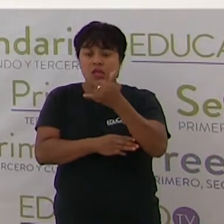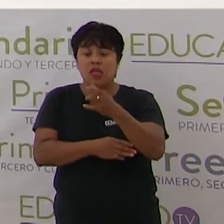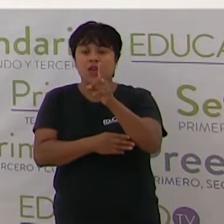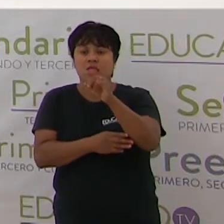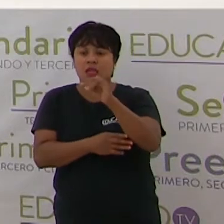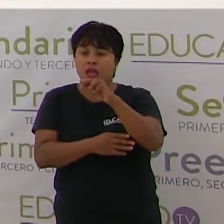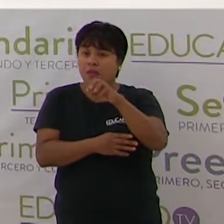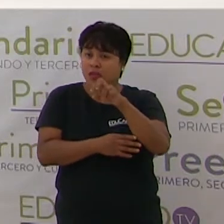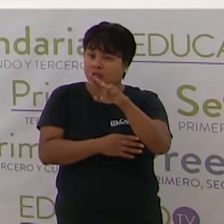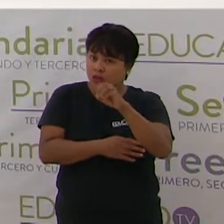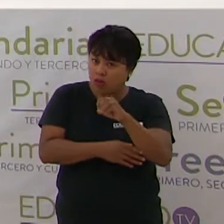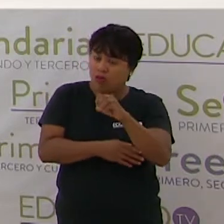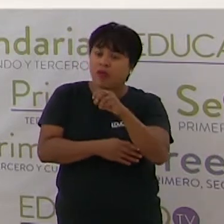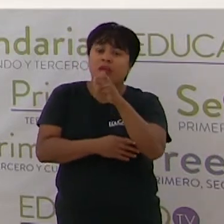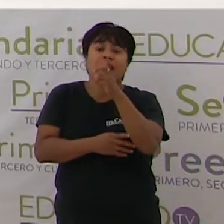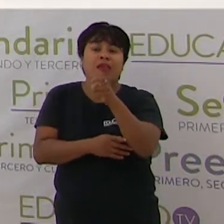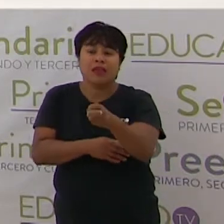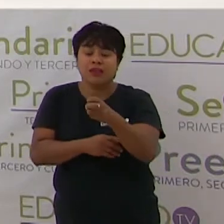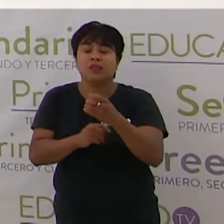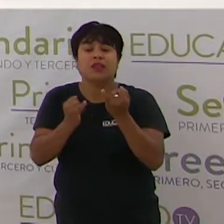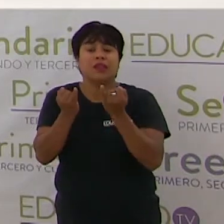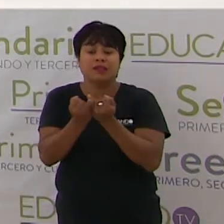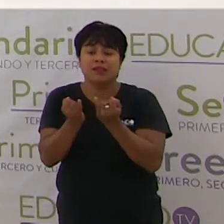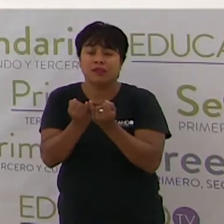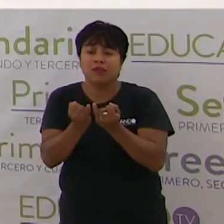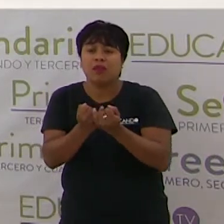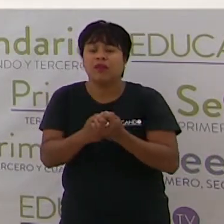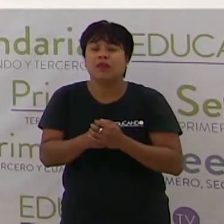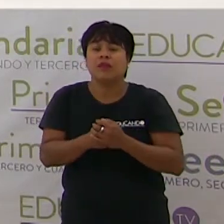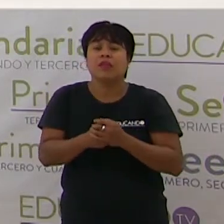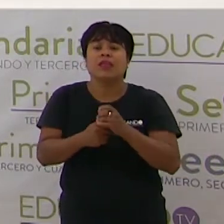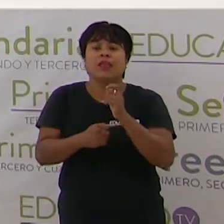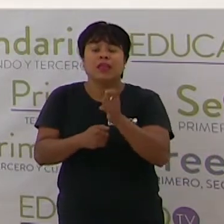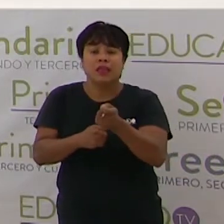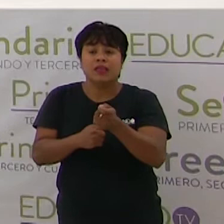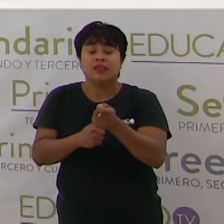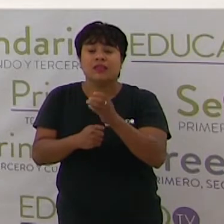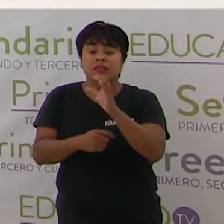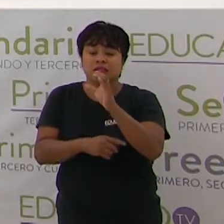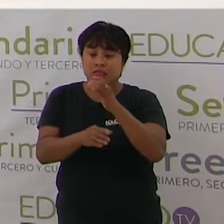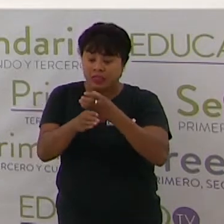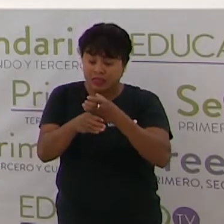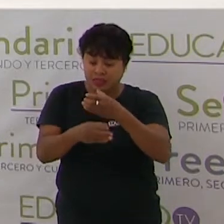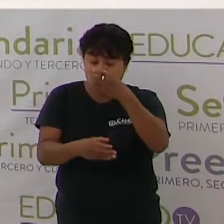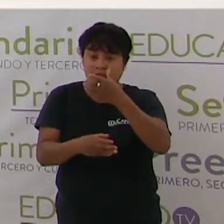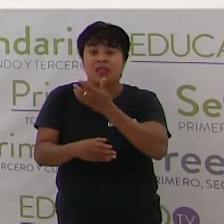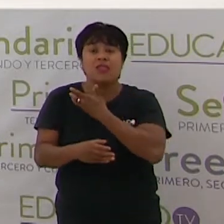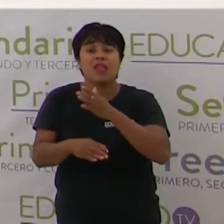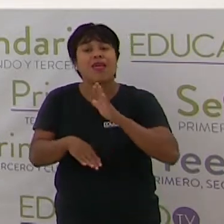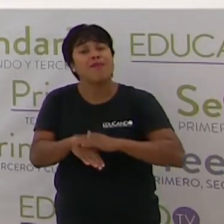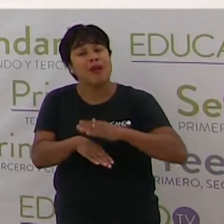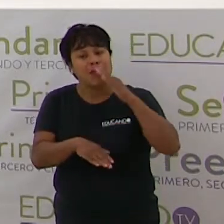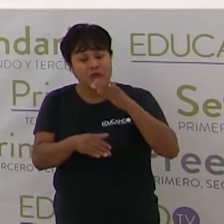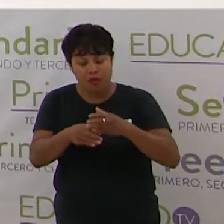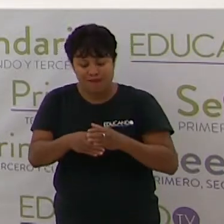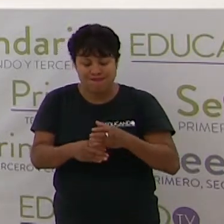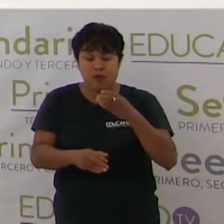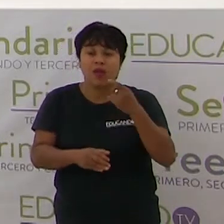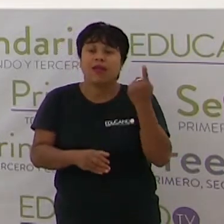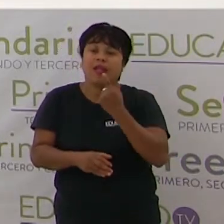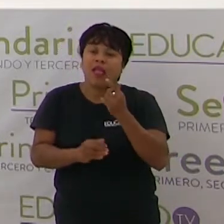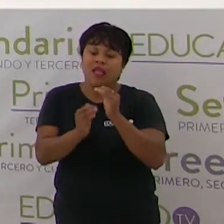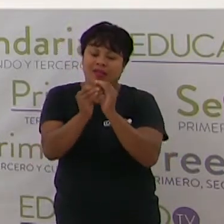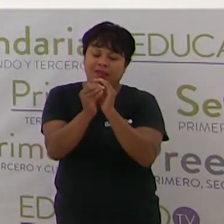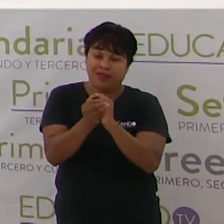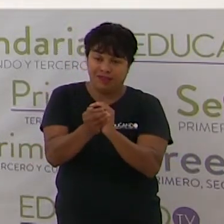algunas medidas iguales, es que el cilindro tiene un mayor volumen que la esfera.